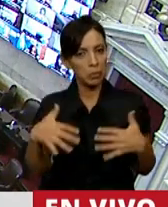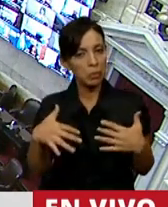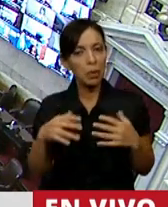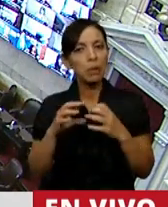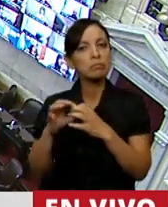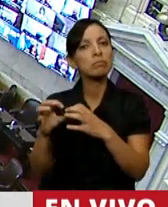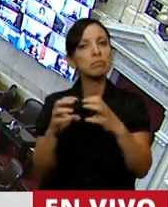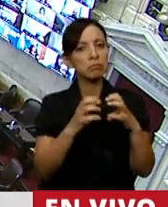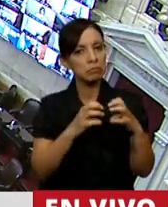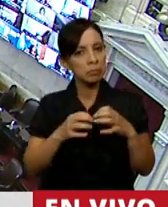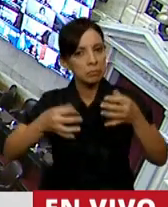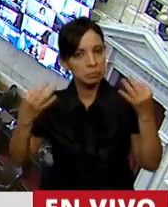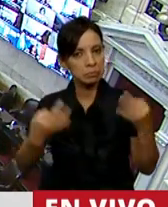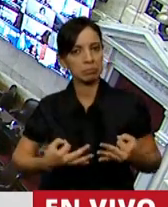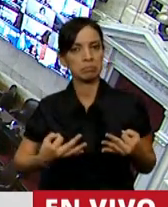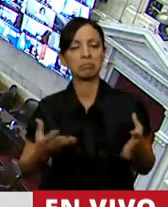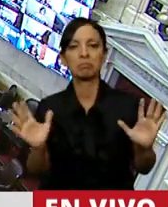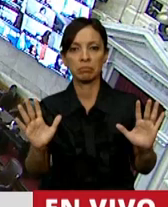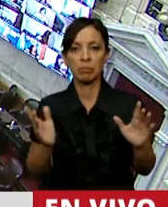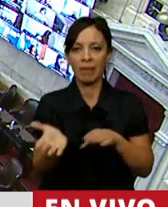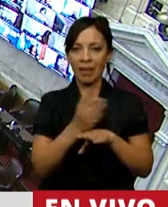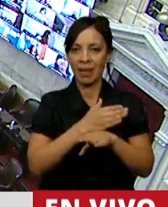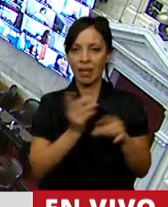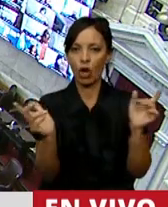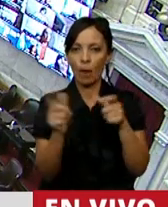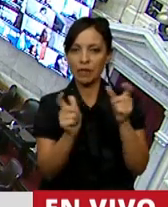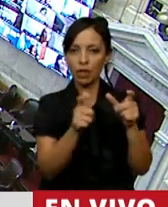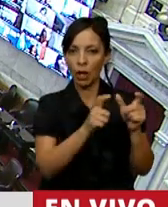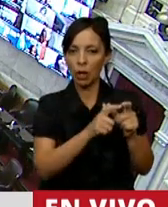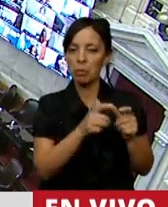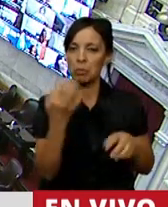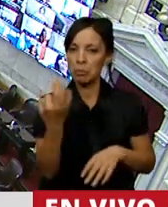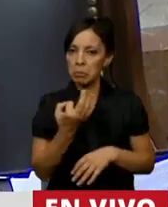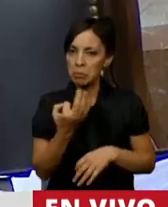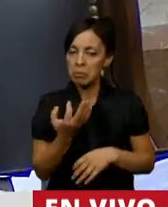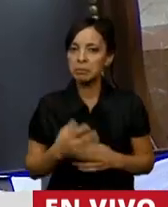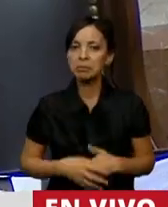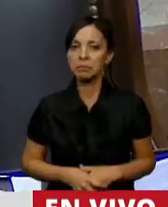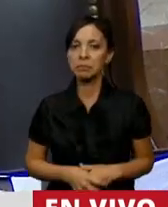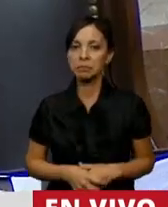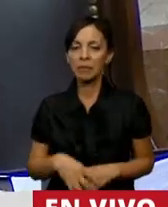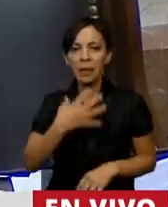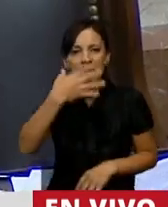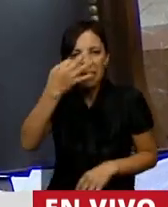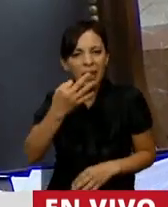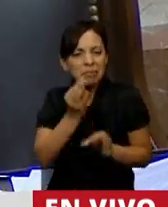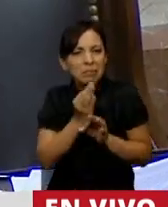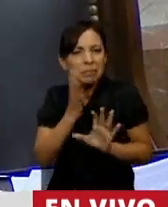que se debatió en las comisiones estos días previos a esta sesión. Realmente hubo